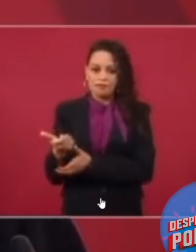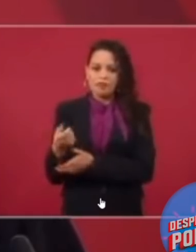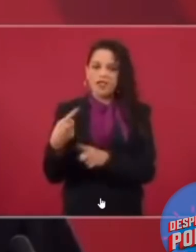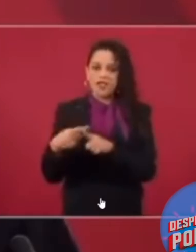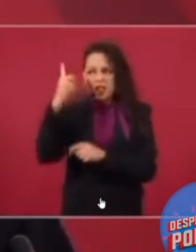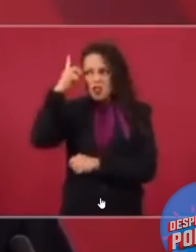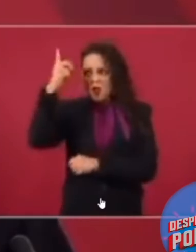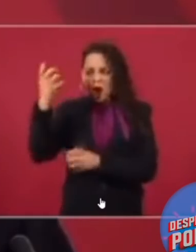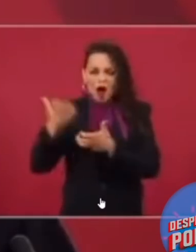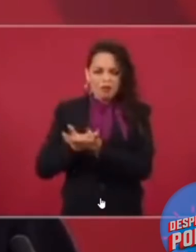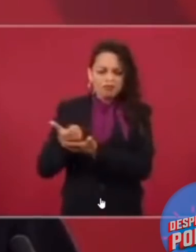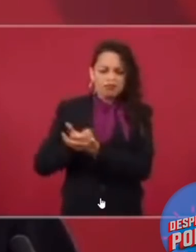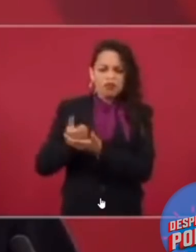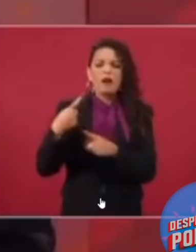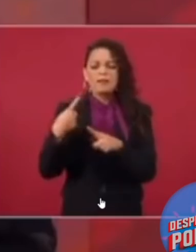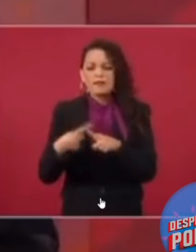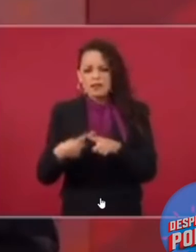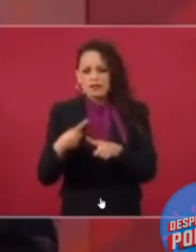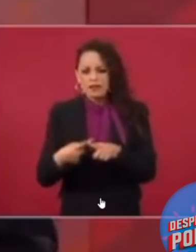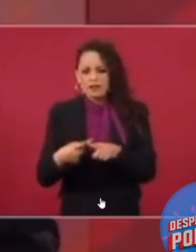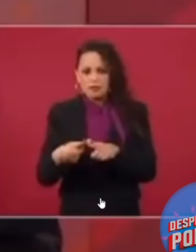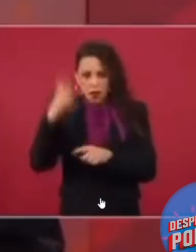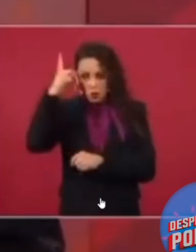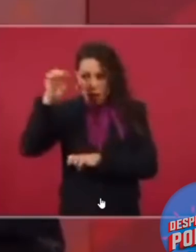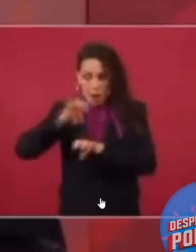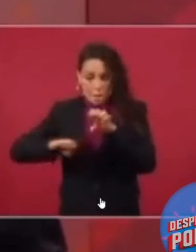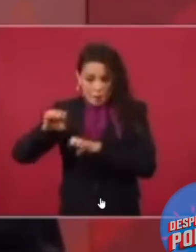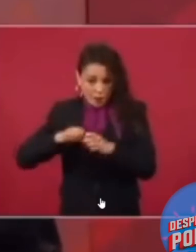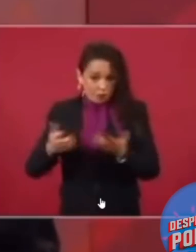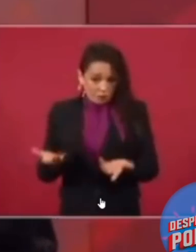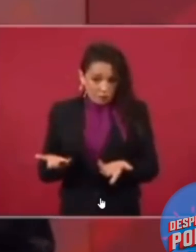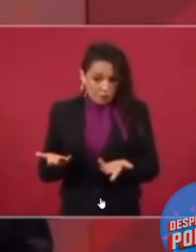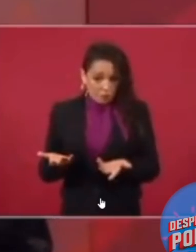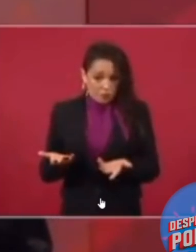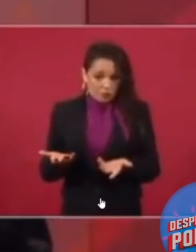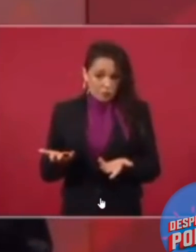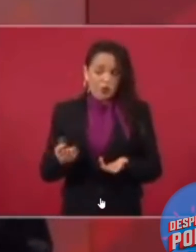¿Quiénes son los dueños de las empresas? ¿Cómo también aprovecho